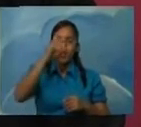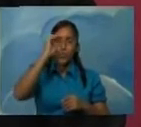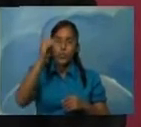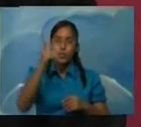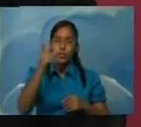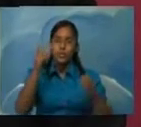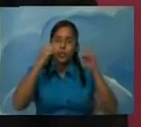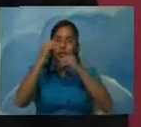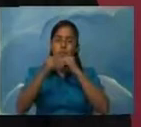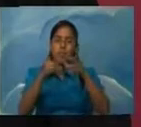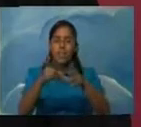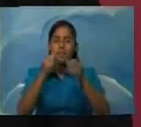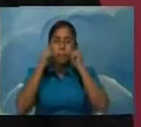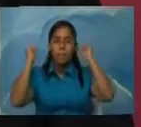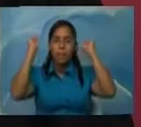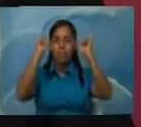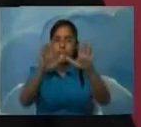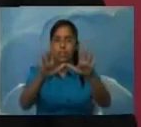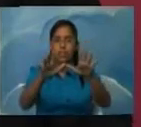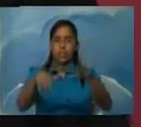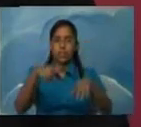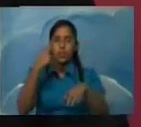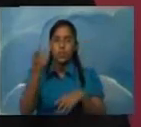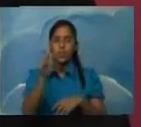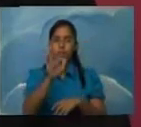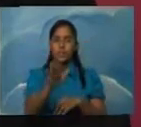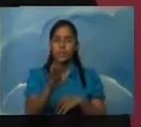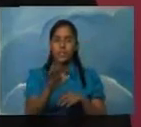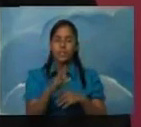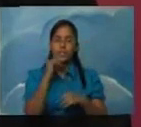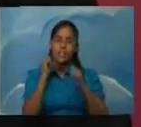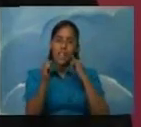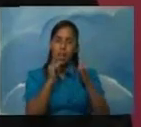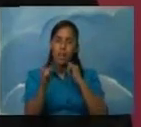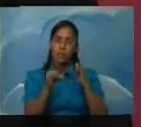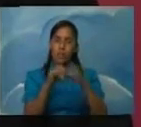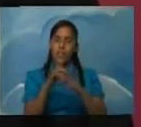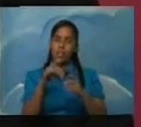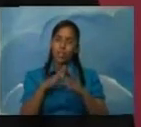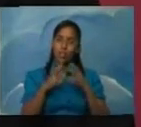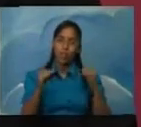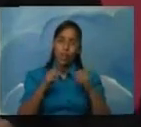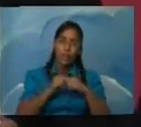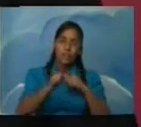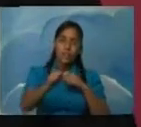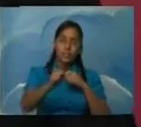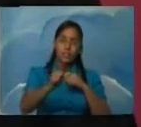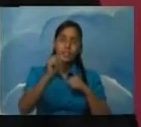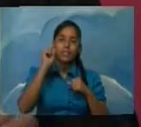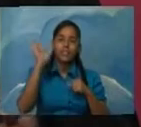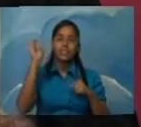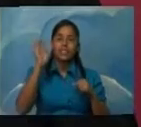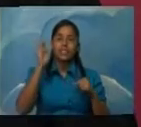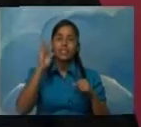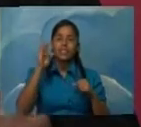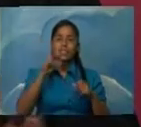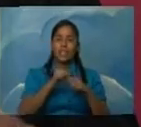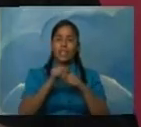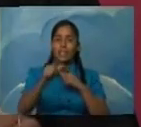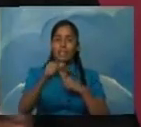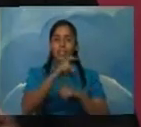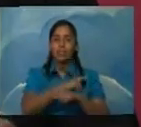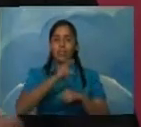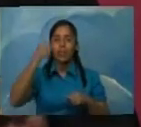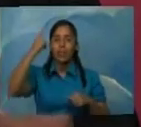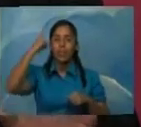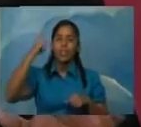hubiere bendecido. ¿Cuándo se iba a celebrar esa fiesta solemne de la semana? 7 semanas de